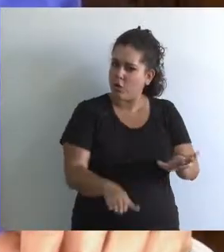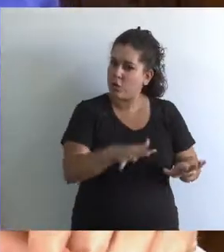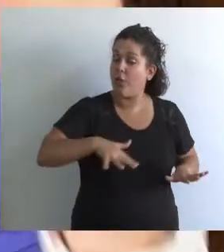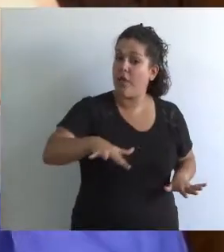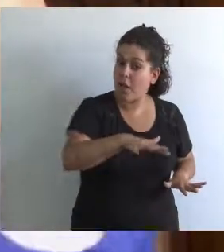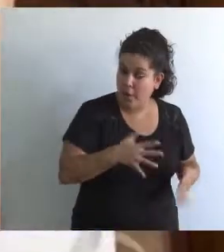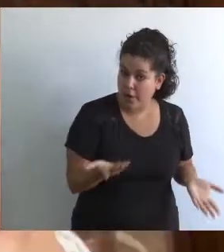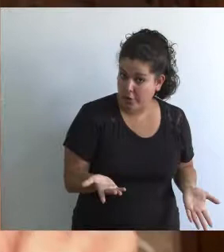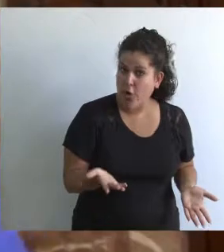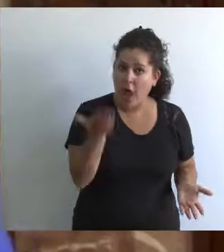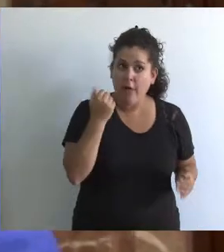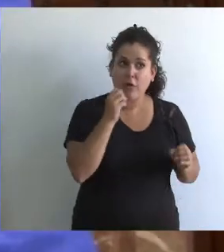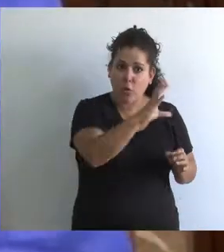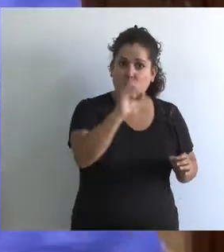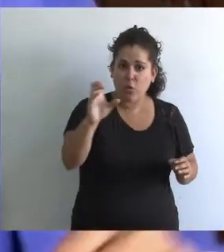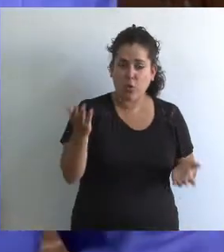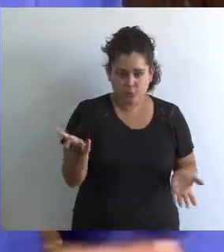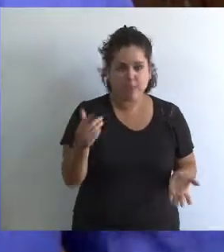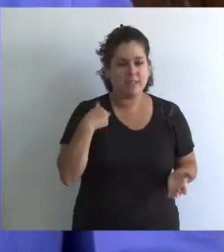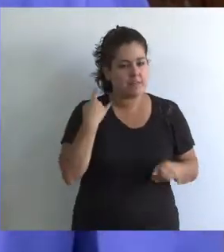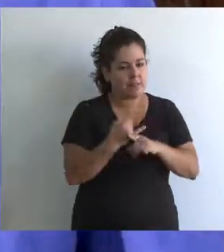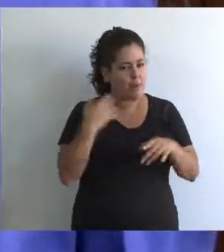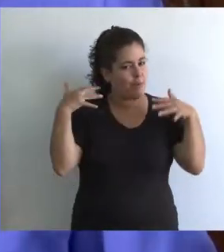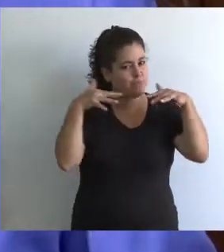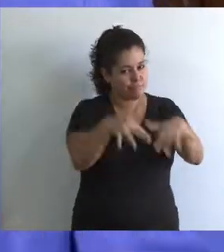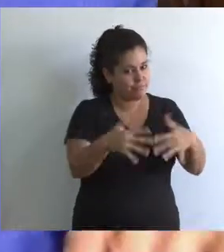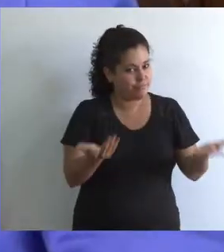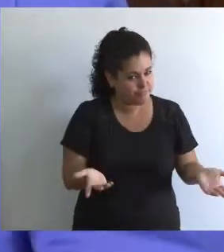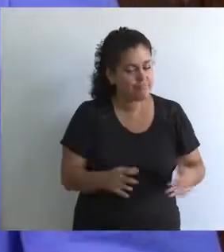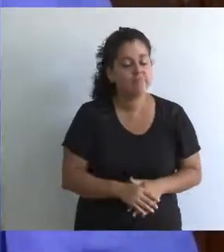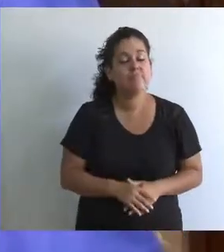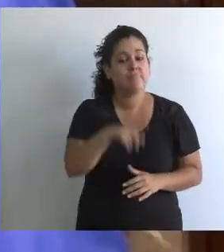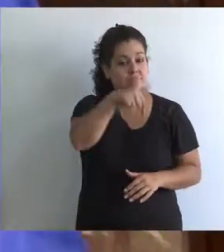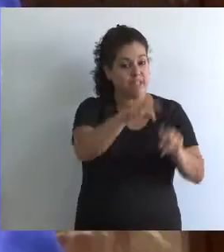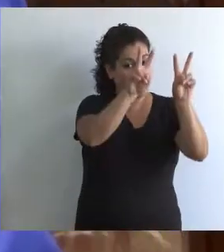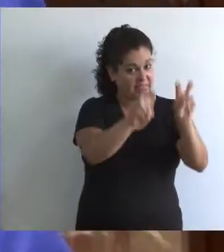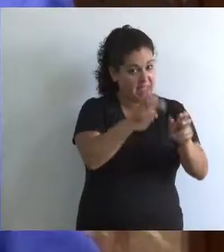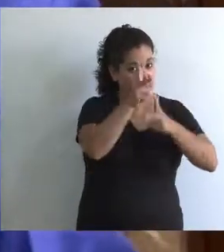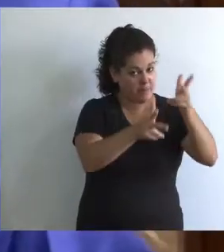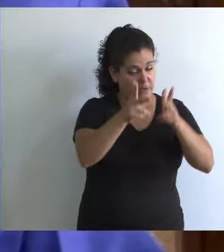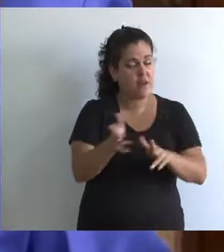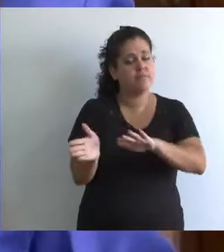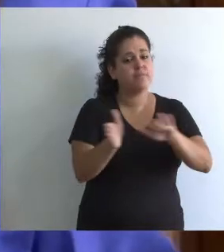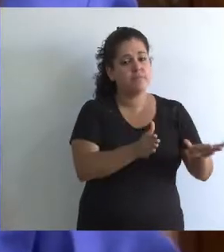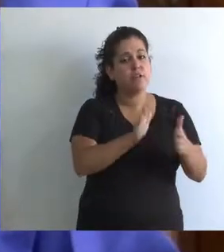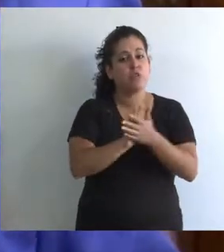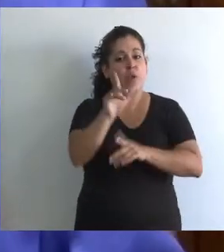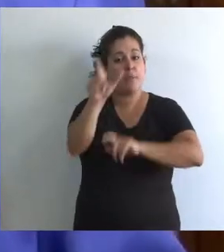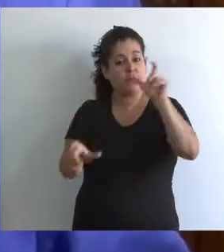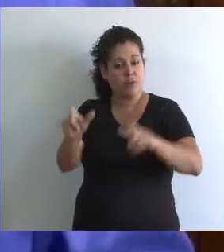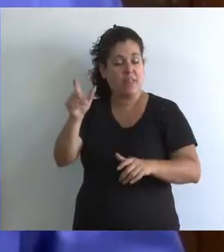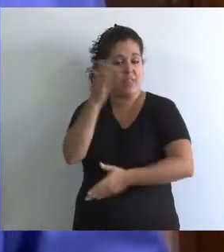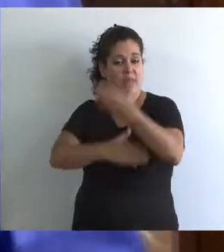el chico? En mi barrio, por ejemplo, estaba lleno de clubes y ahí estábamos todos. Vamos a hablar de este tema. Vamos a hablar de